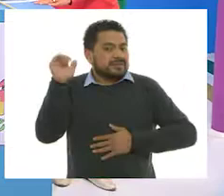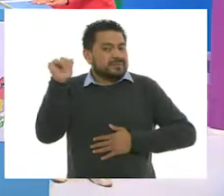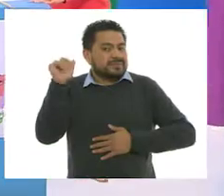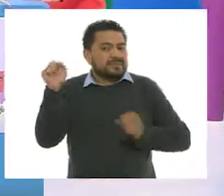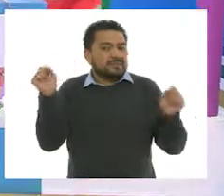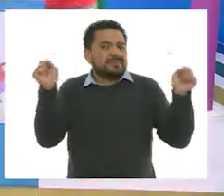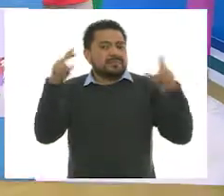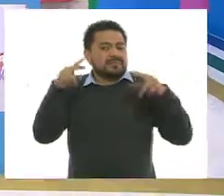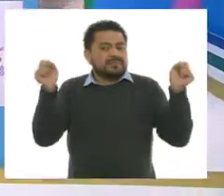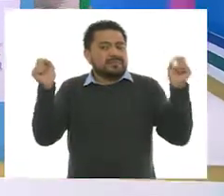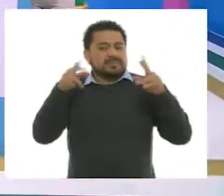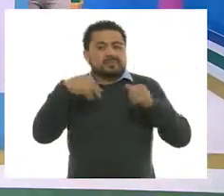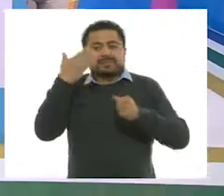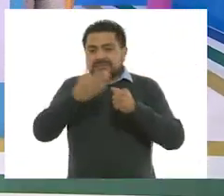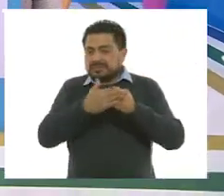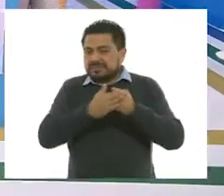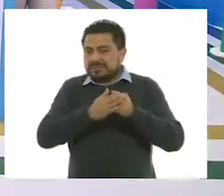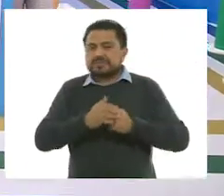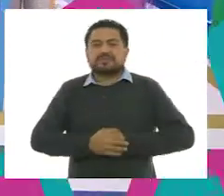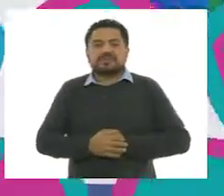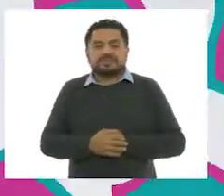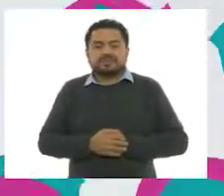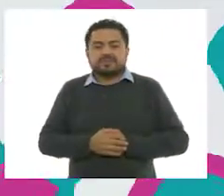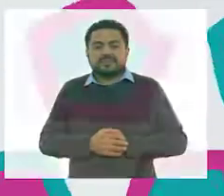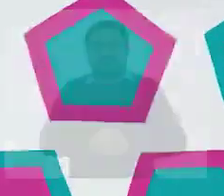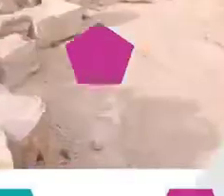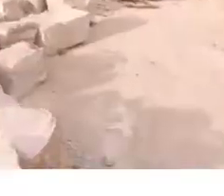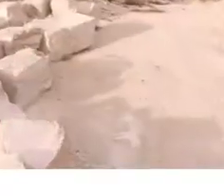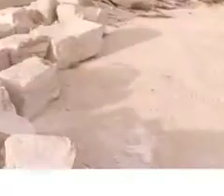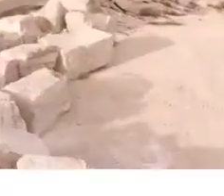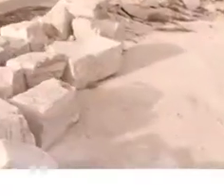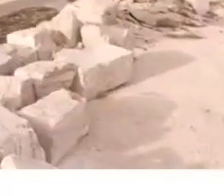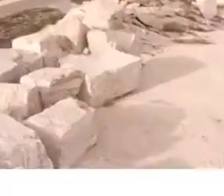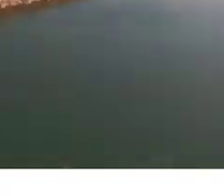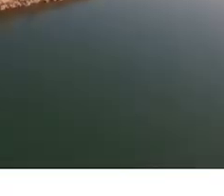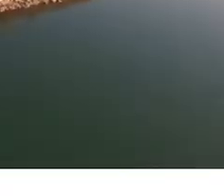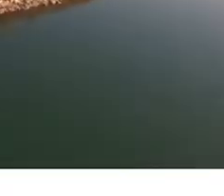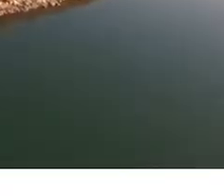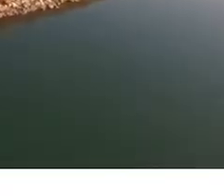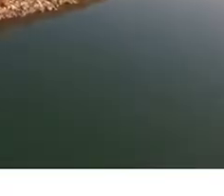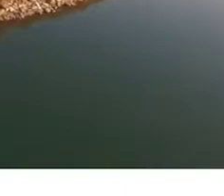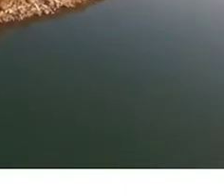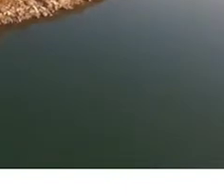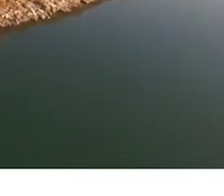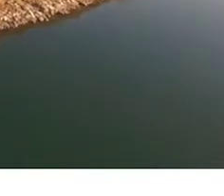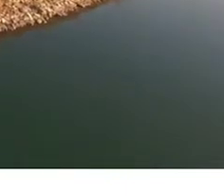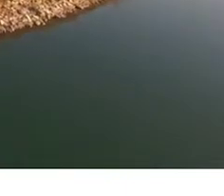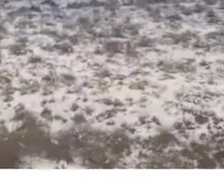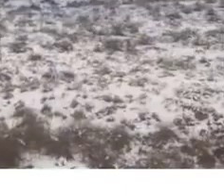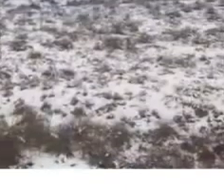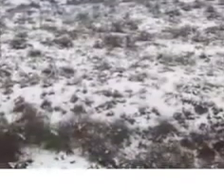¡Nos vemos! ¡Hasta la siguiente!